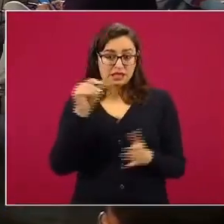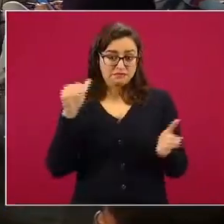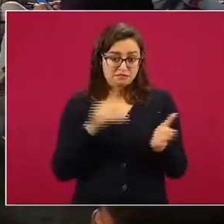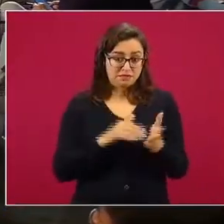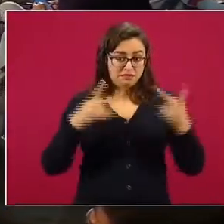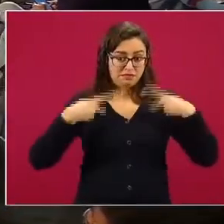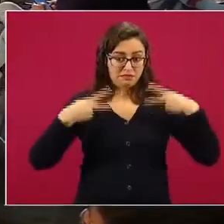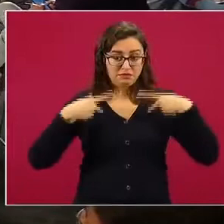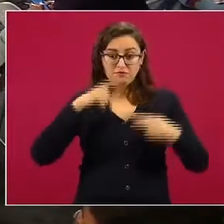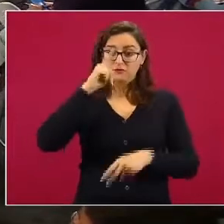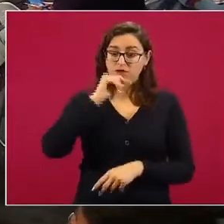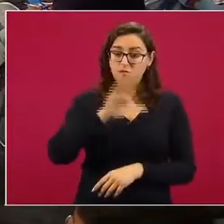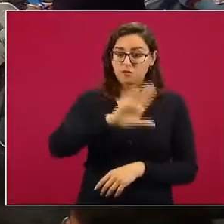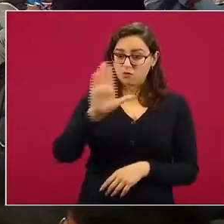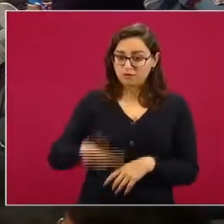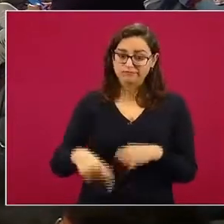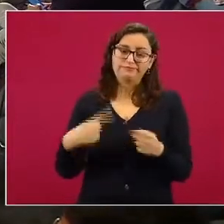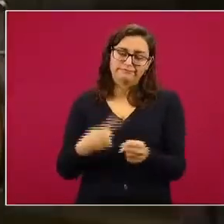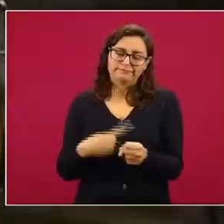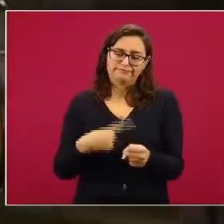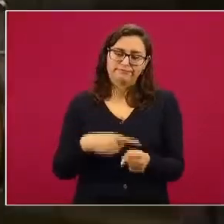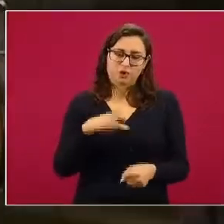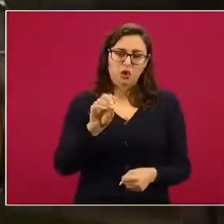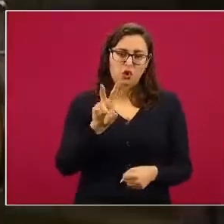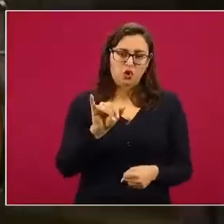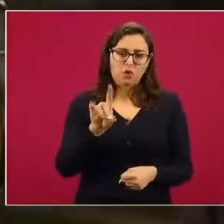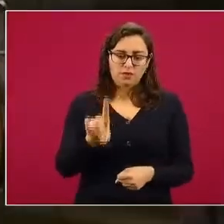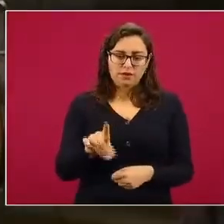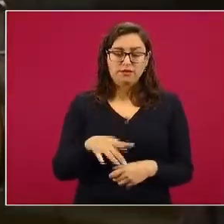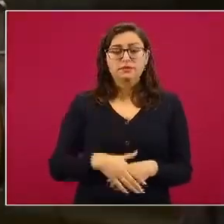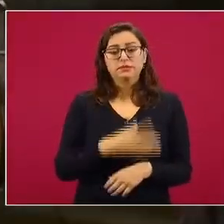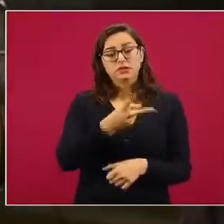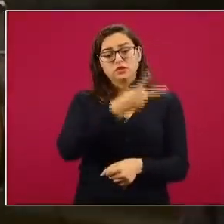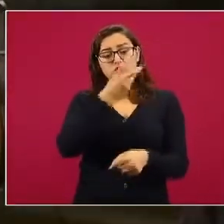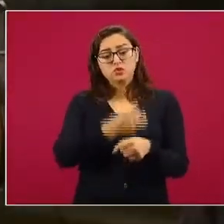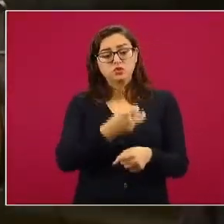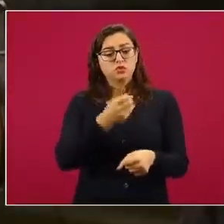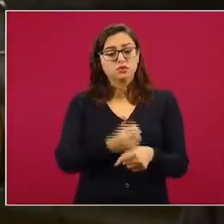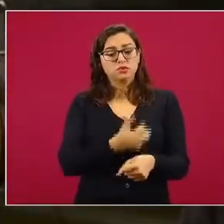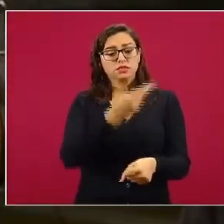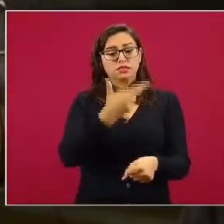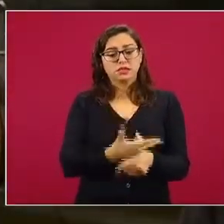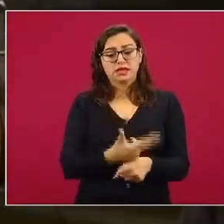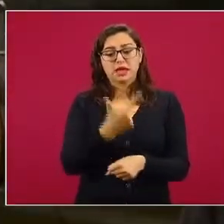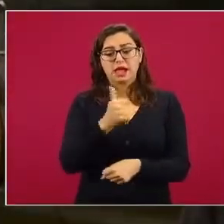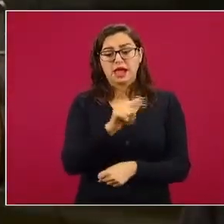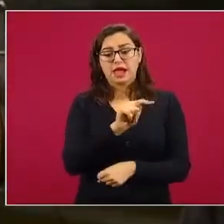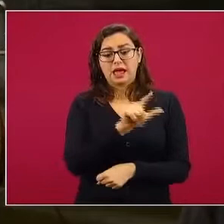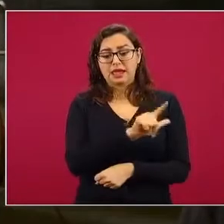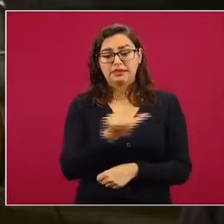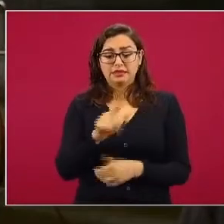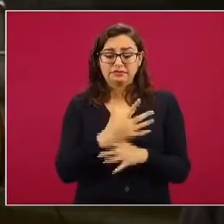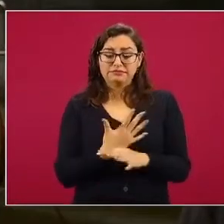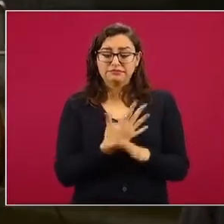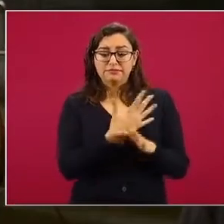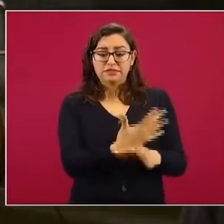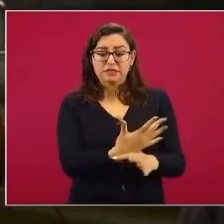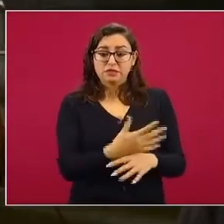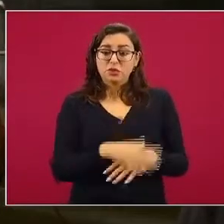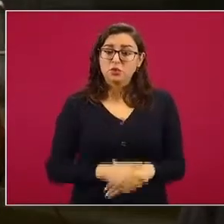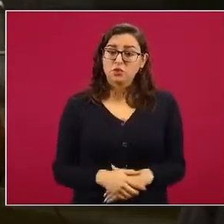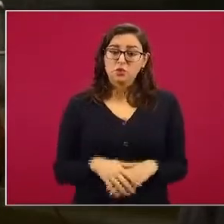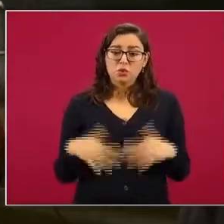el COVID-19. El subsecretario Hugo López-Gatell calificó esto como una cifra